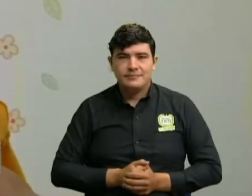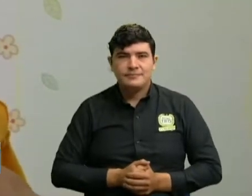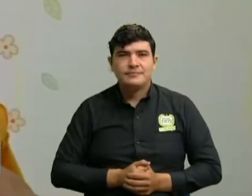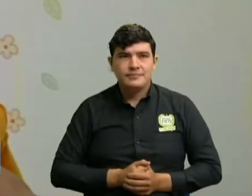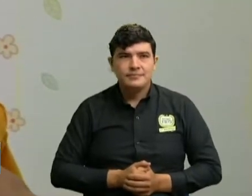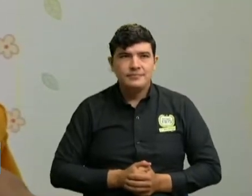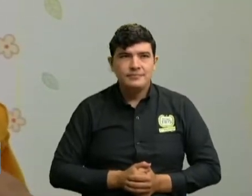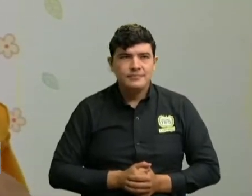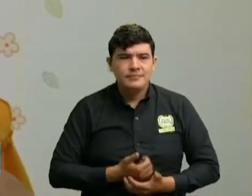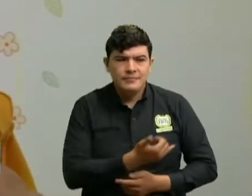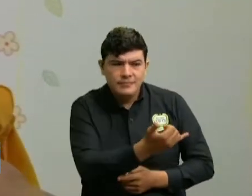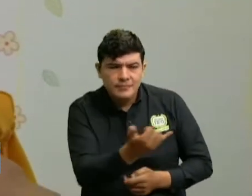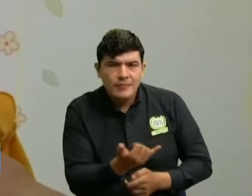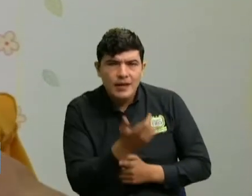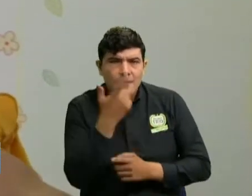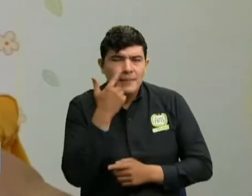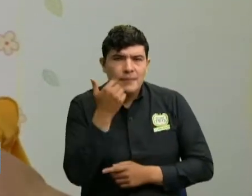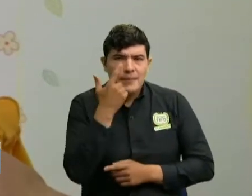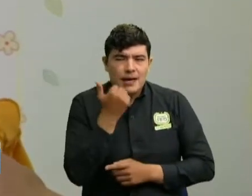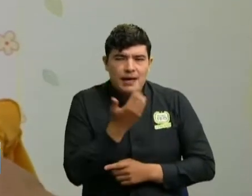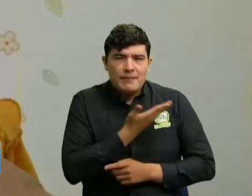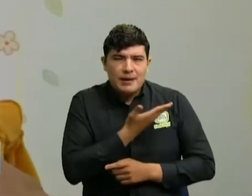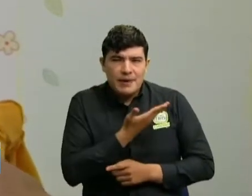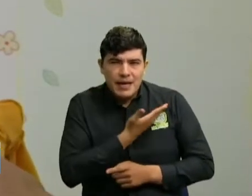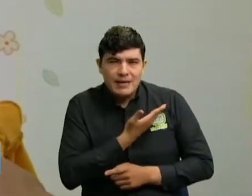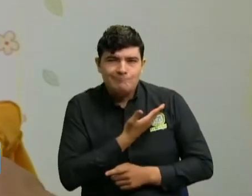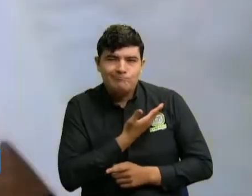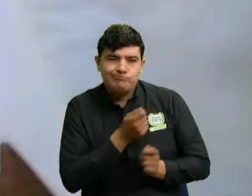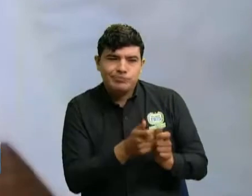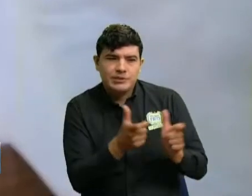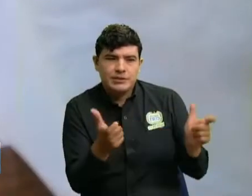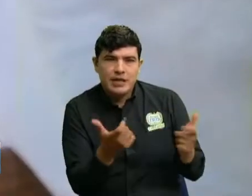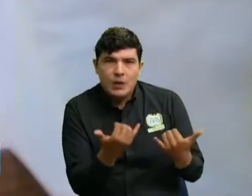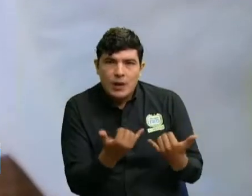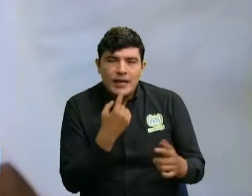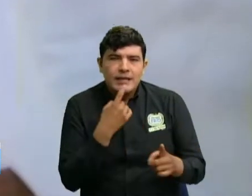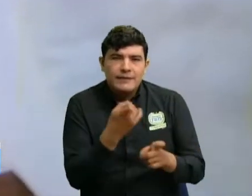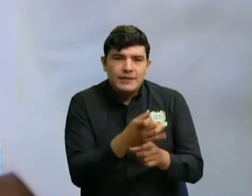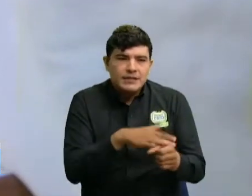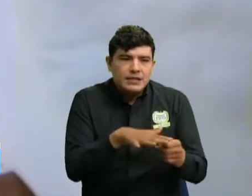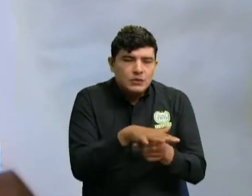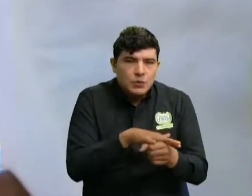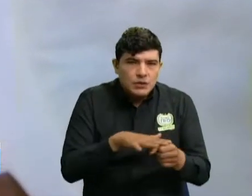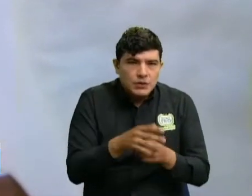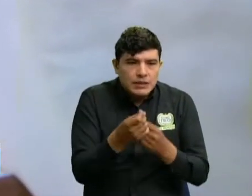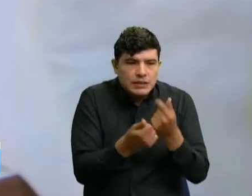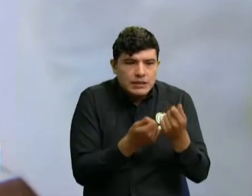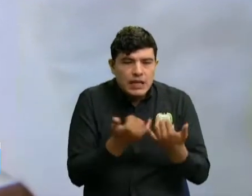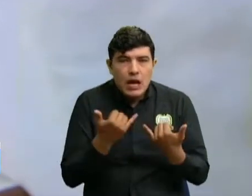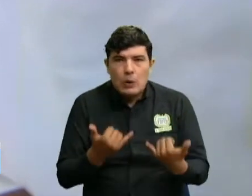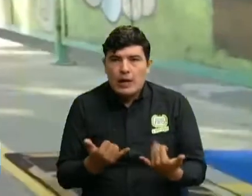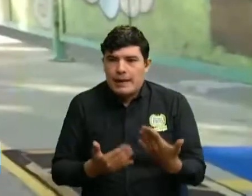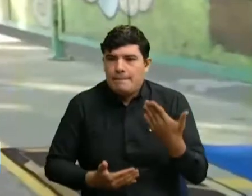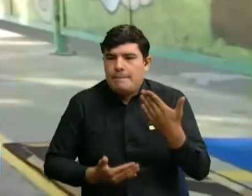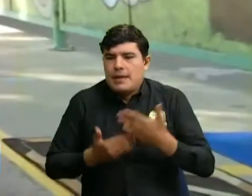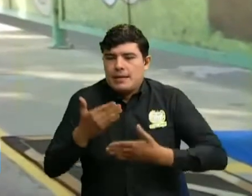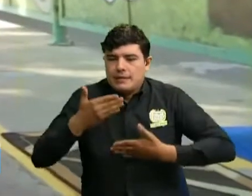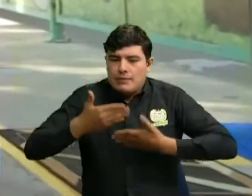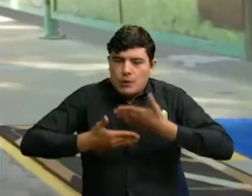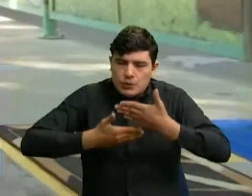de padres de familia por la situación económica hasta ahora están retornando a sus a su activación laboral